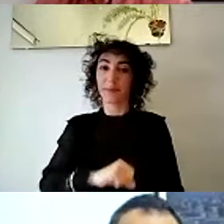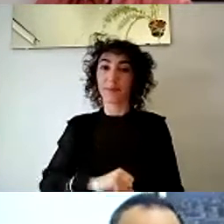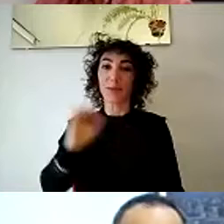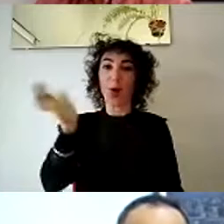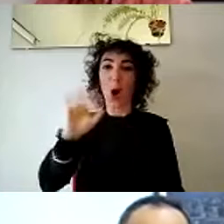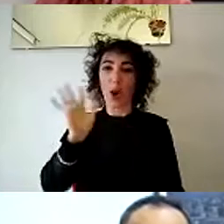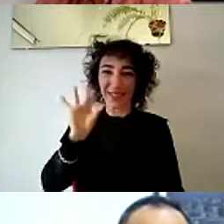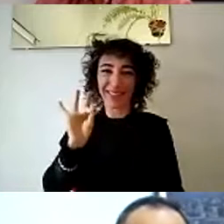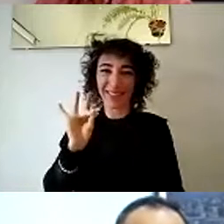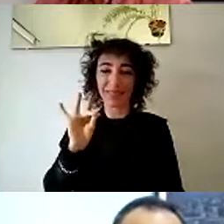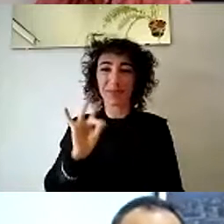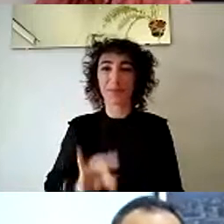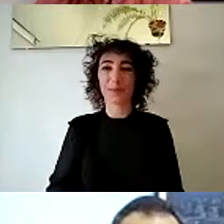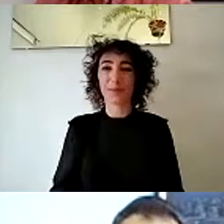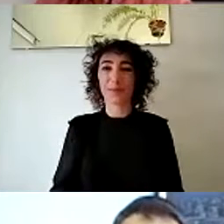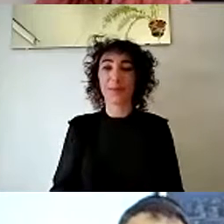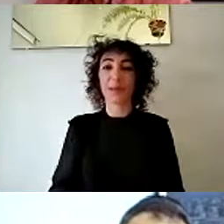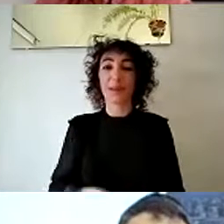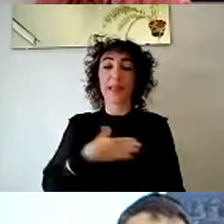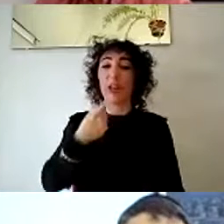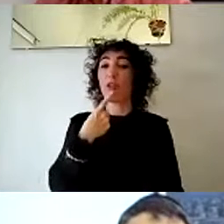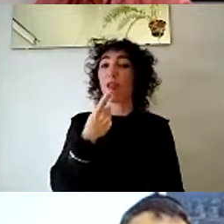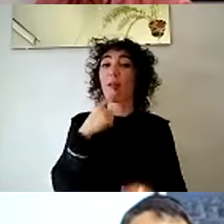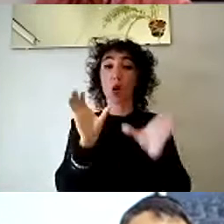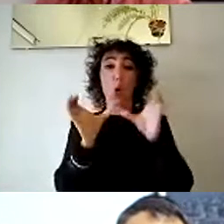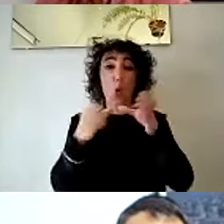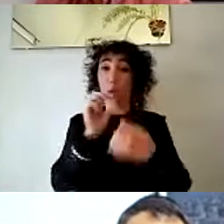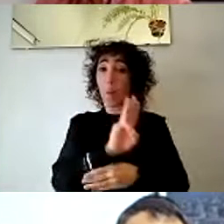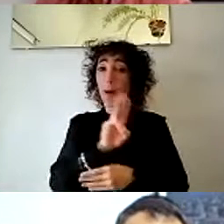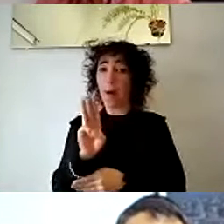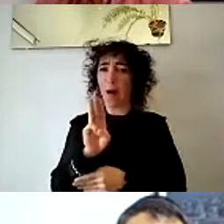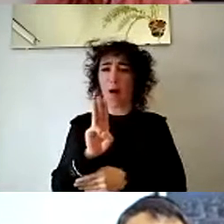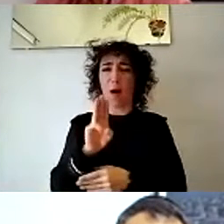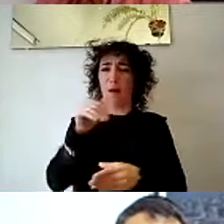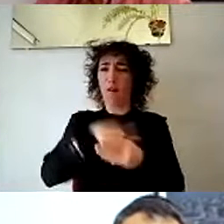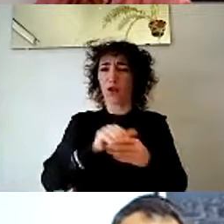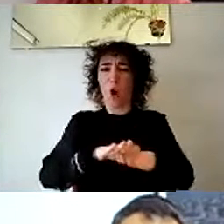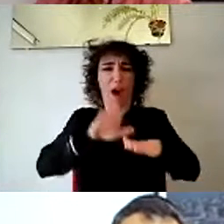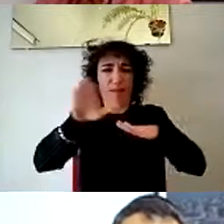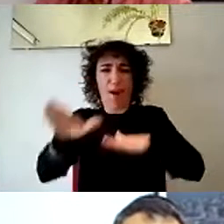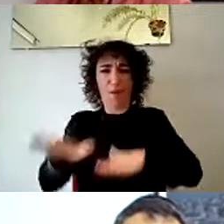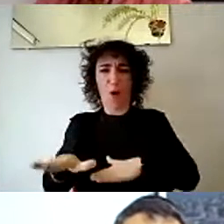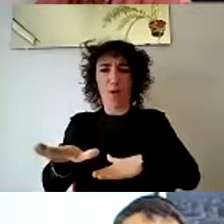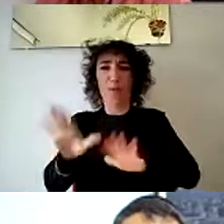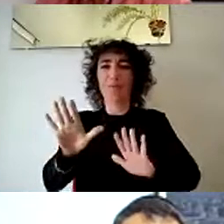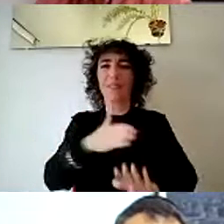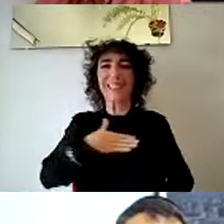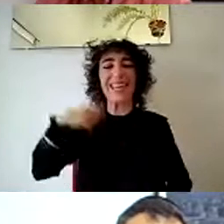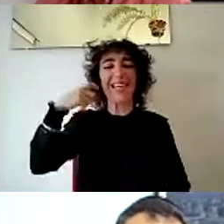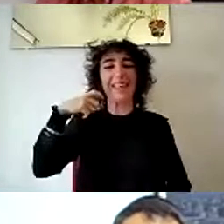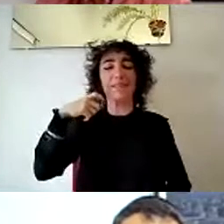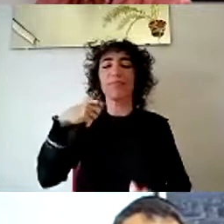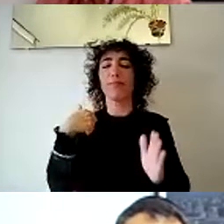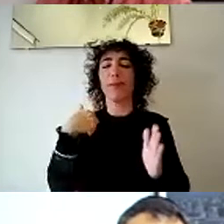Ahora sí. Sí decir que nosotros, el grupo del Partido Popular, va a votar a favor. También quisiéramos que coste en acta.